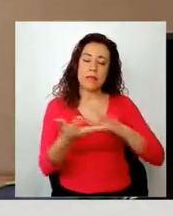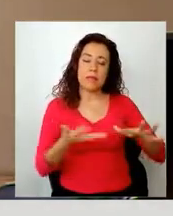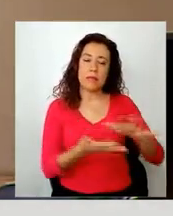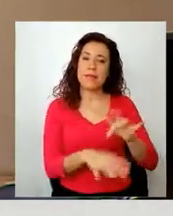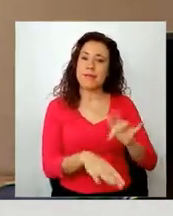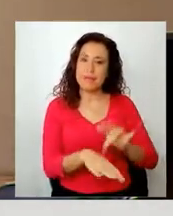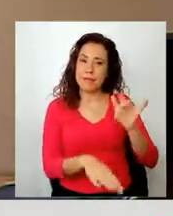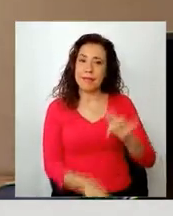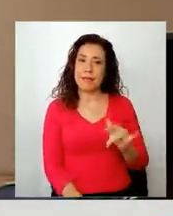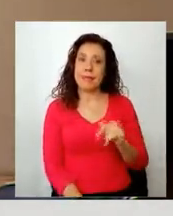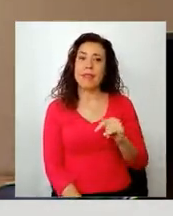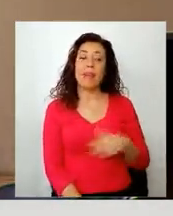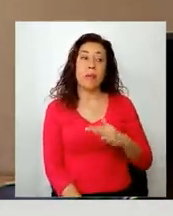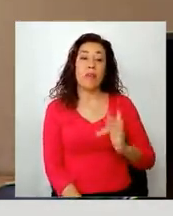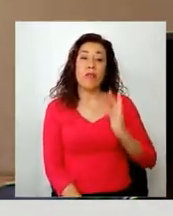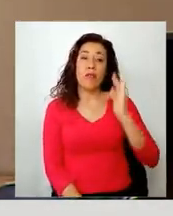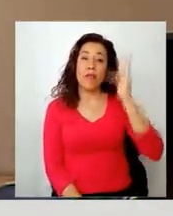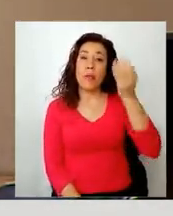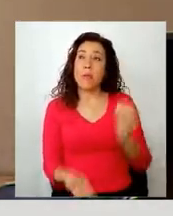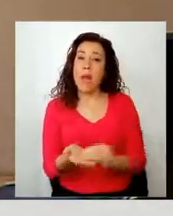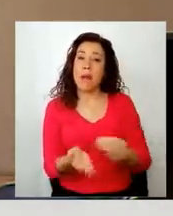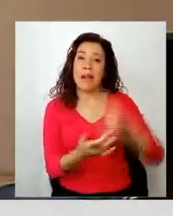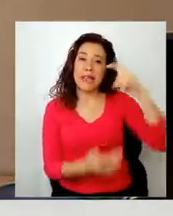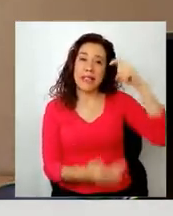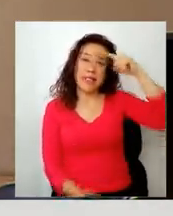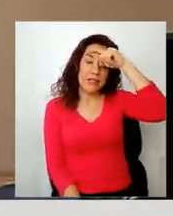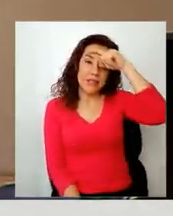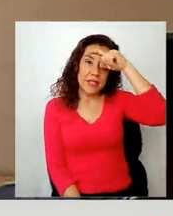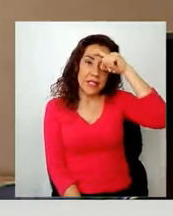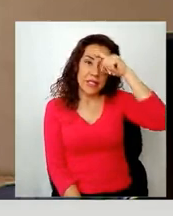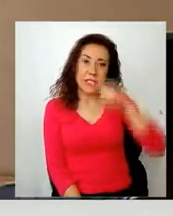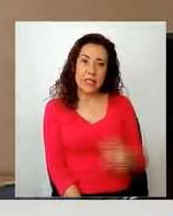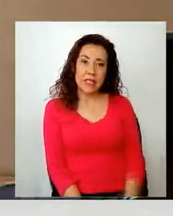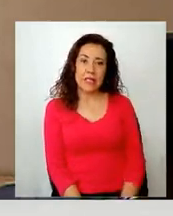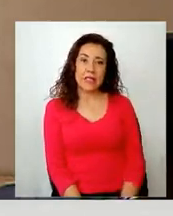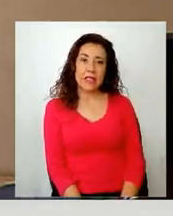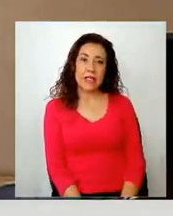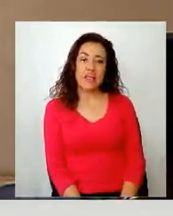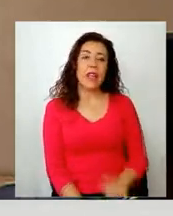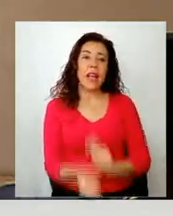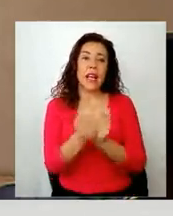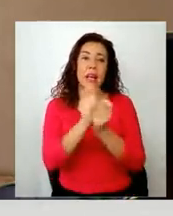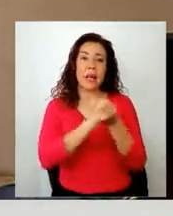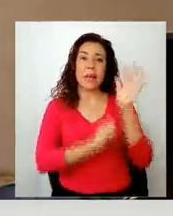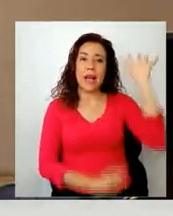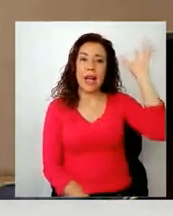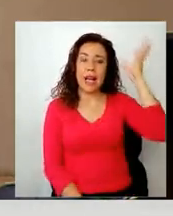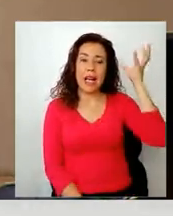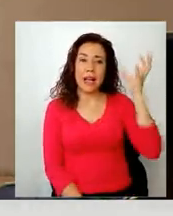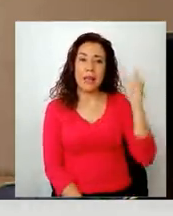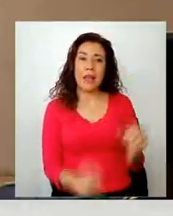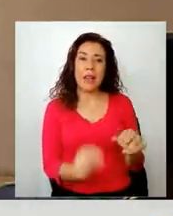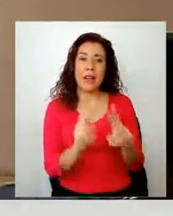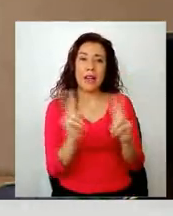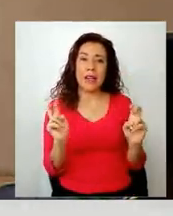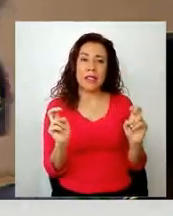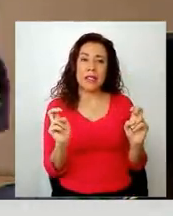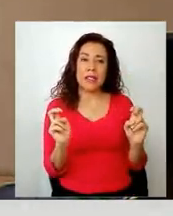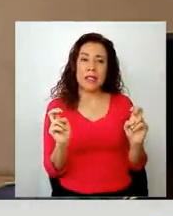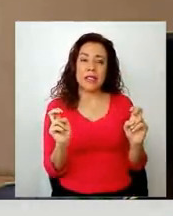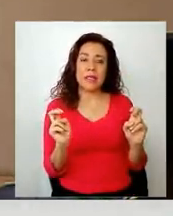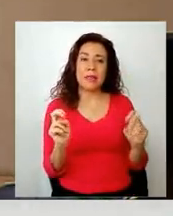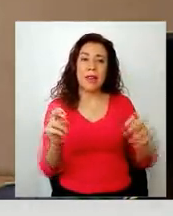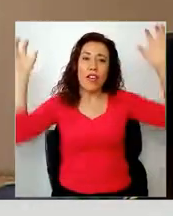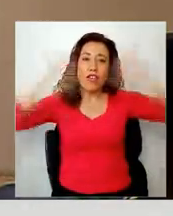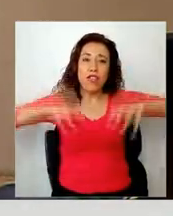vez va a ser más crítica porque estamos frente precisamente un cambio climático el tema de las precipitaciones cada vez